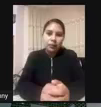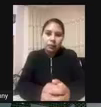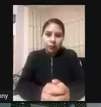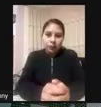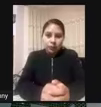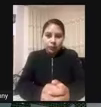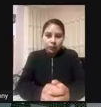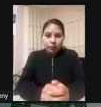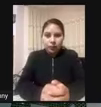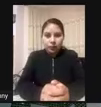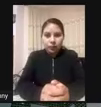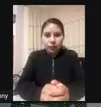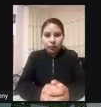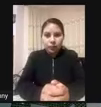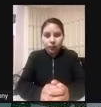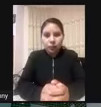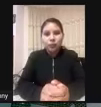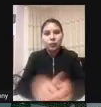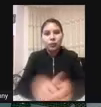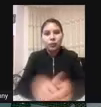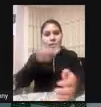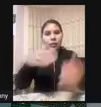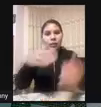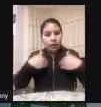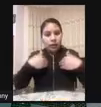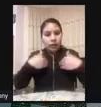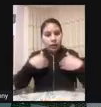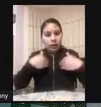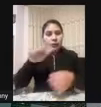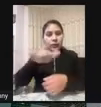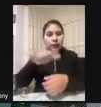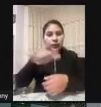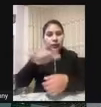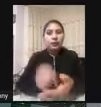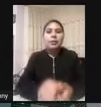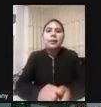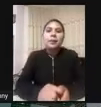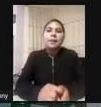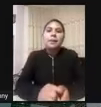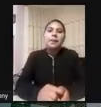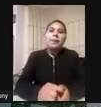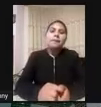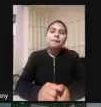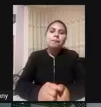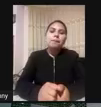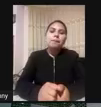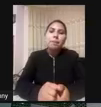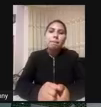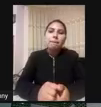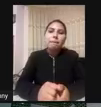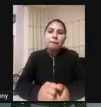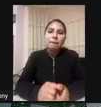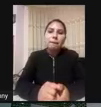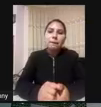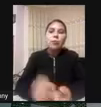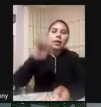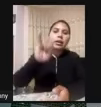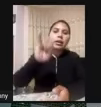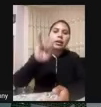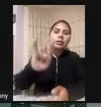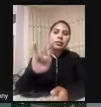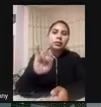Sí, tenemos la parte de odontología, fisioterapeuta, psicología, psicomotricista. Tenemos